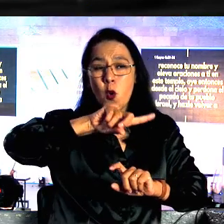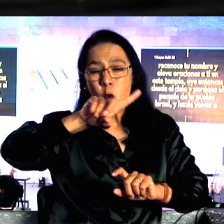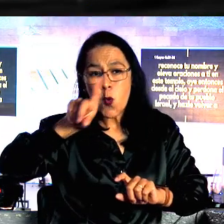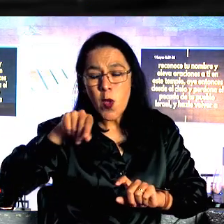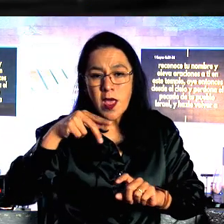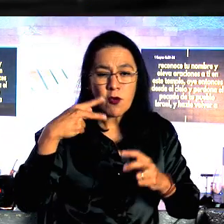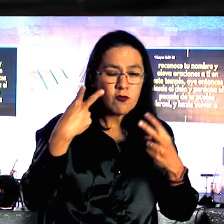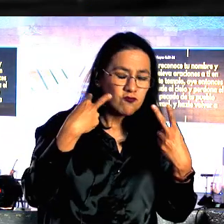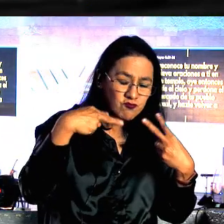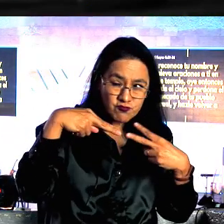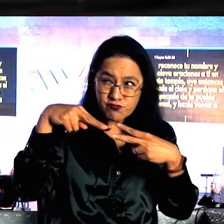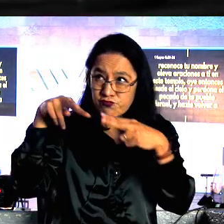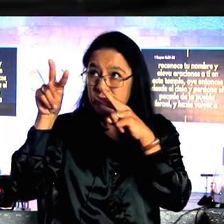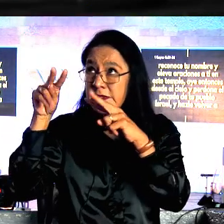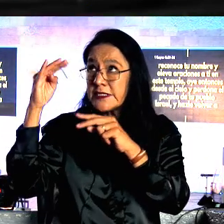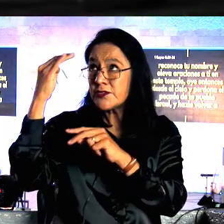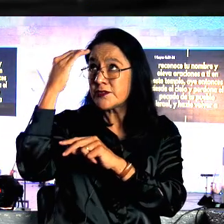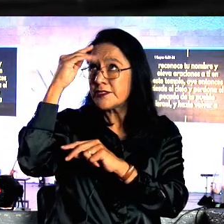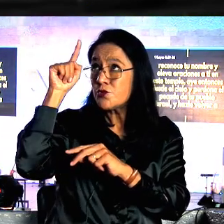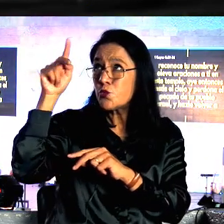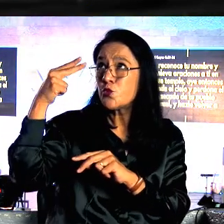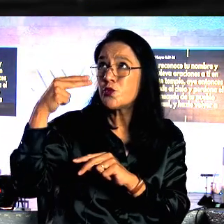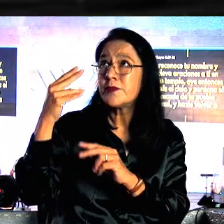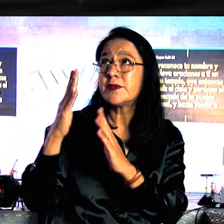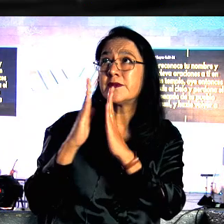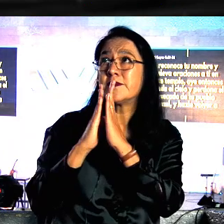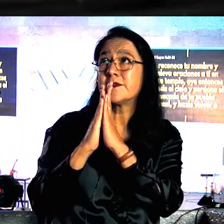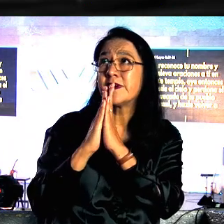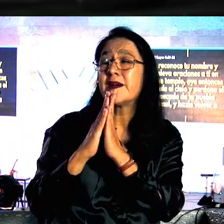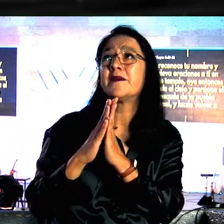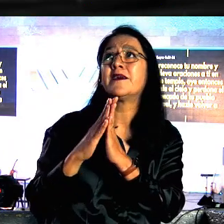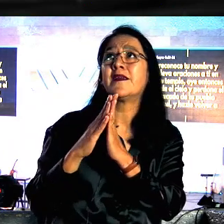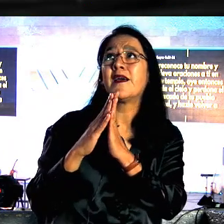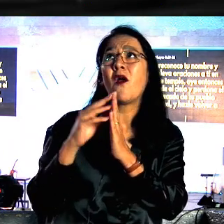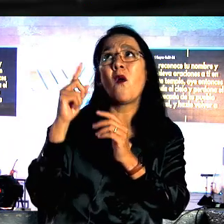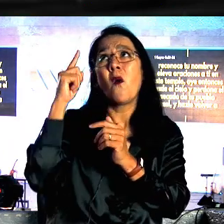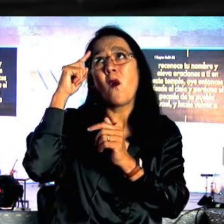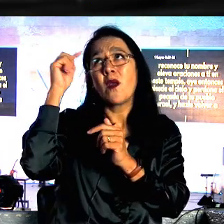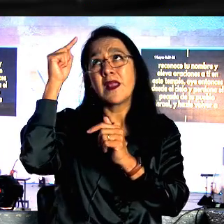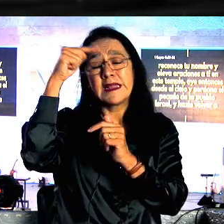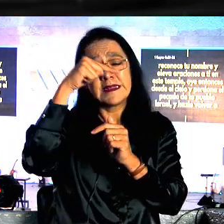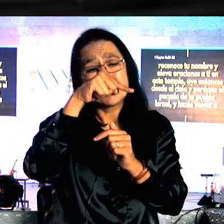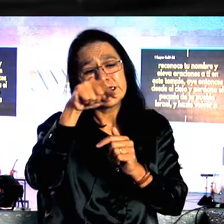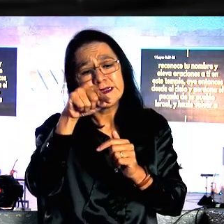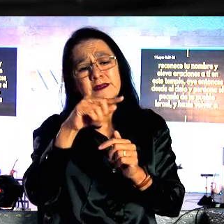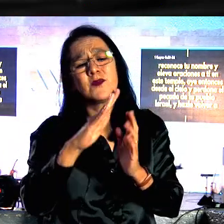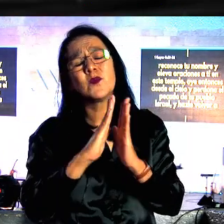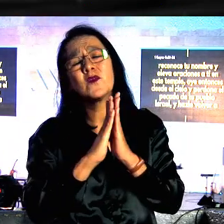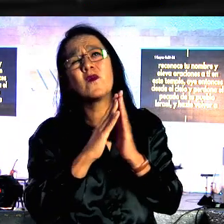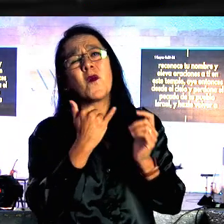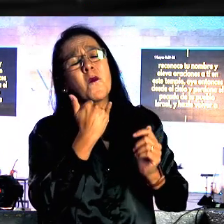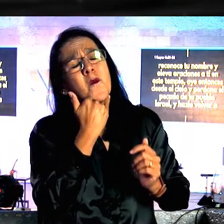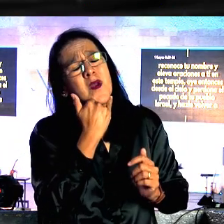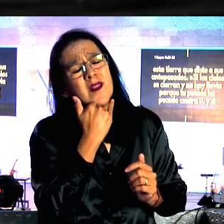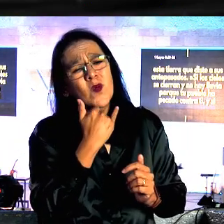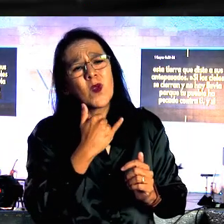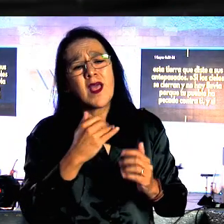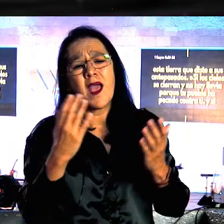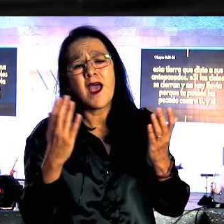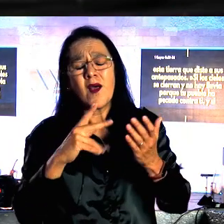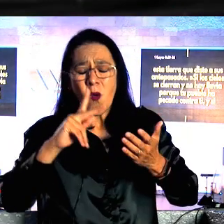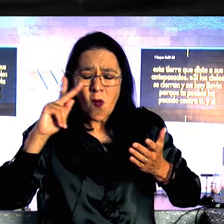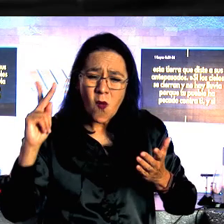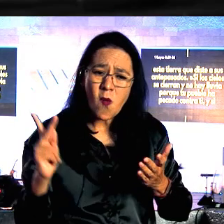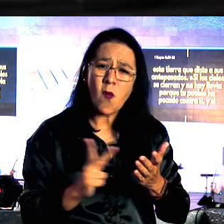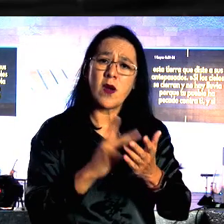oraciones a ti en este templo oye entonces desde el cielo y perdona el pecado de tu pueblo Israel y hazlo volver a esta tierra